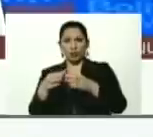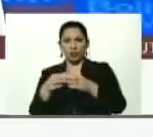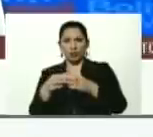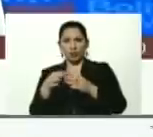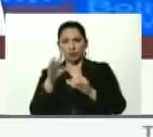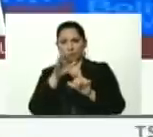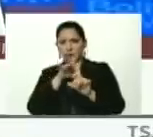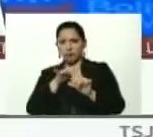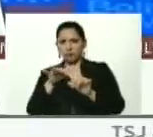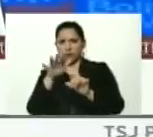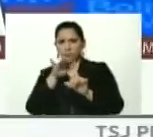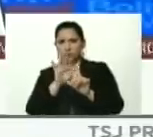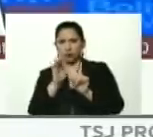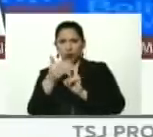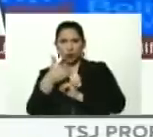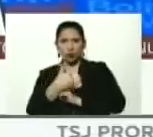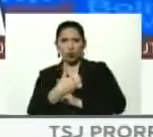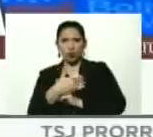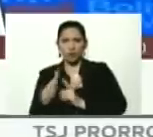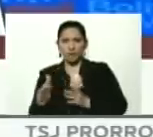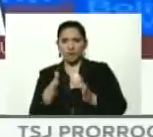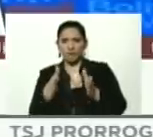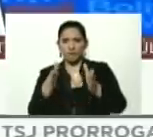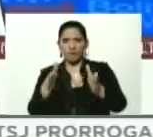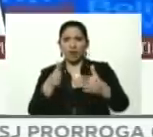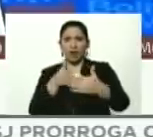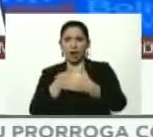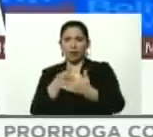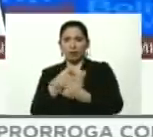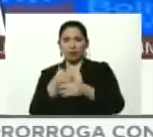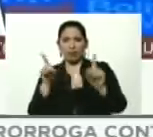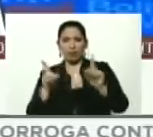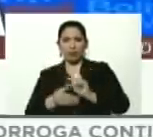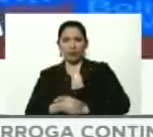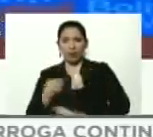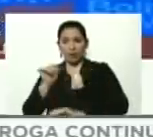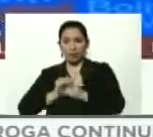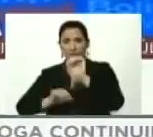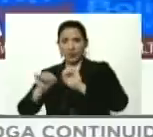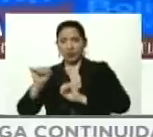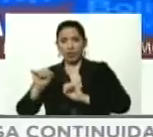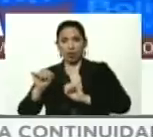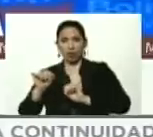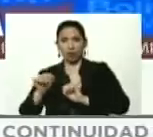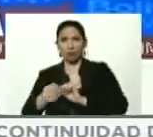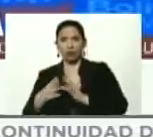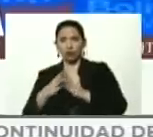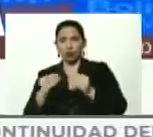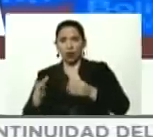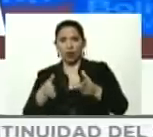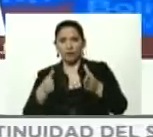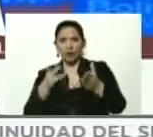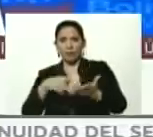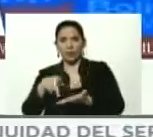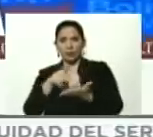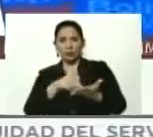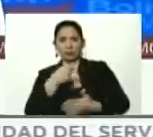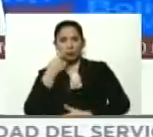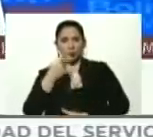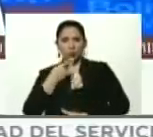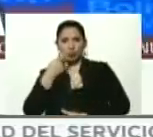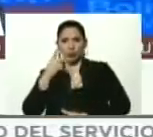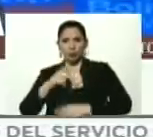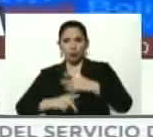entramado en la vía antidemocrática, evitando por todos los vías la participación política en